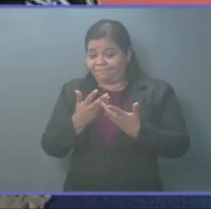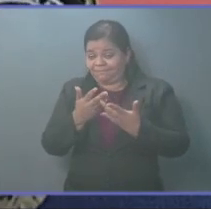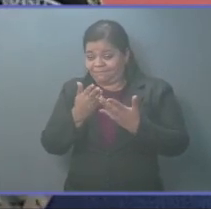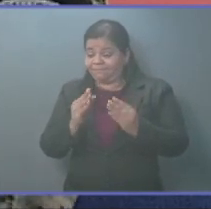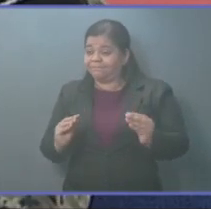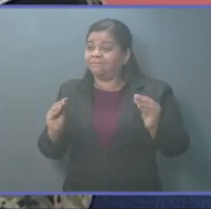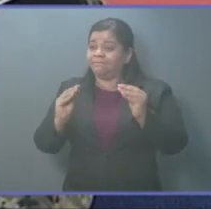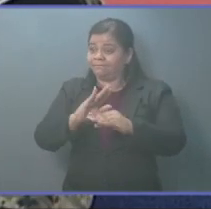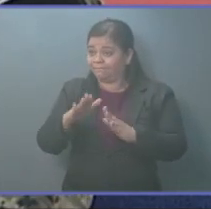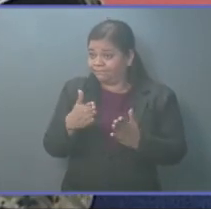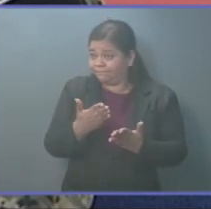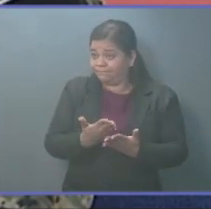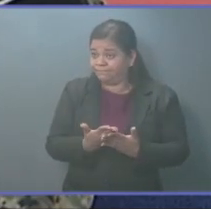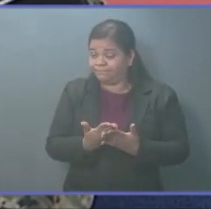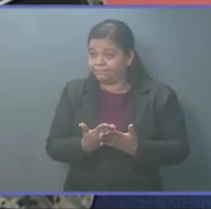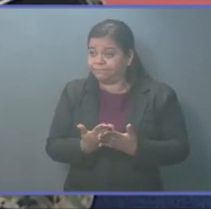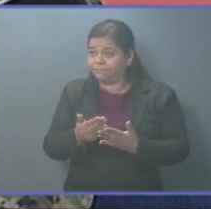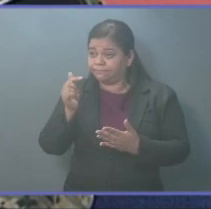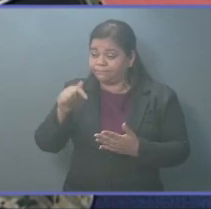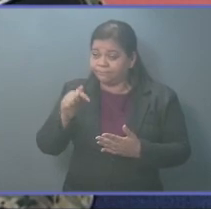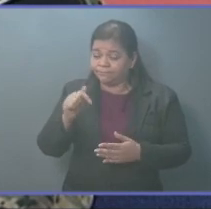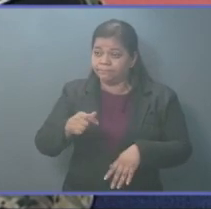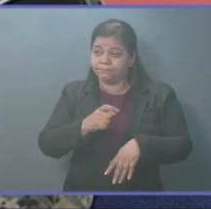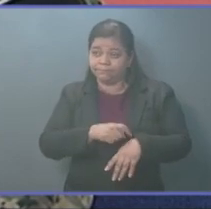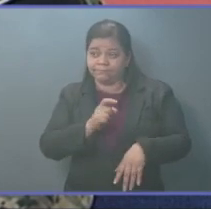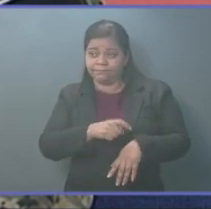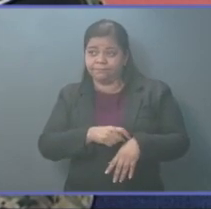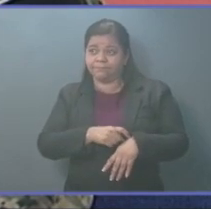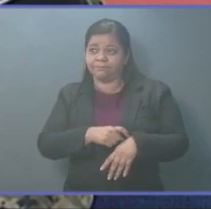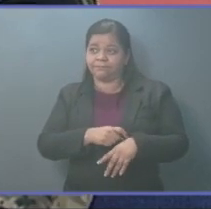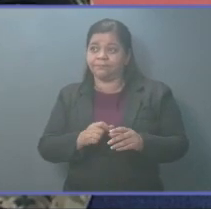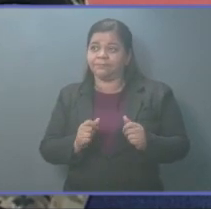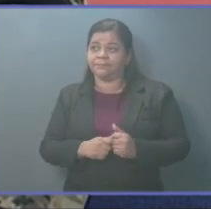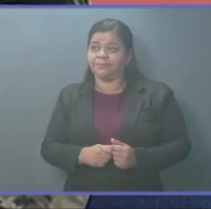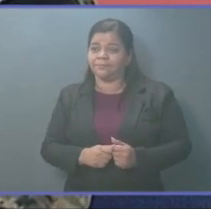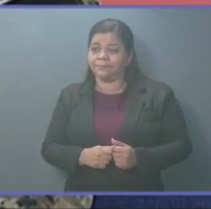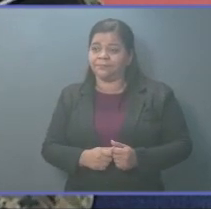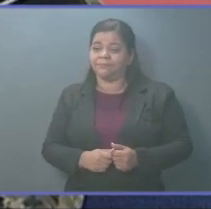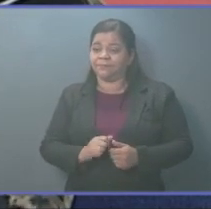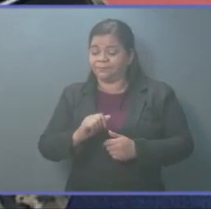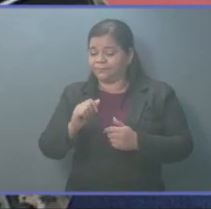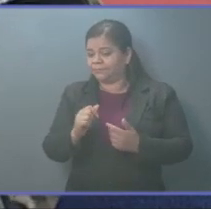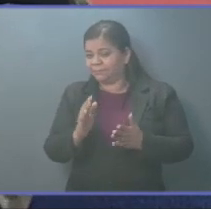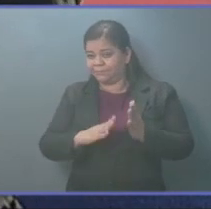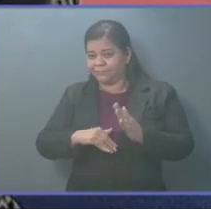muy recientemente ha estado en boga,